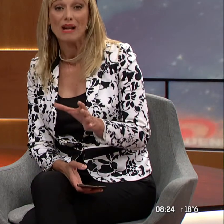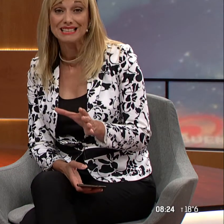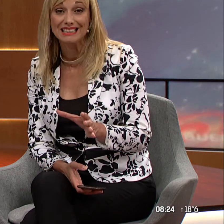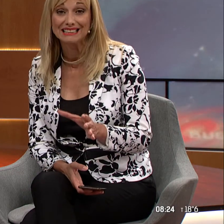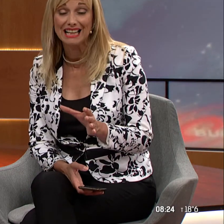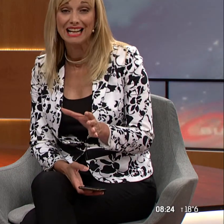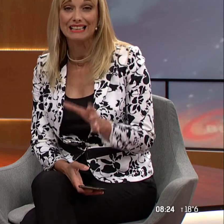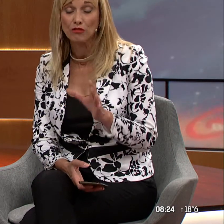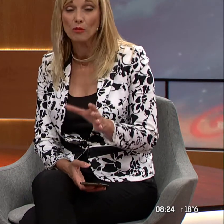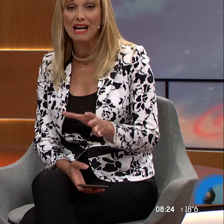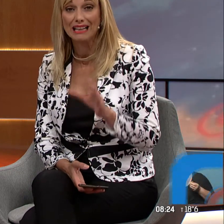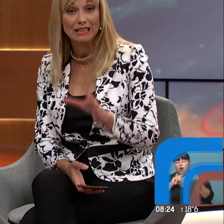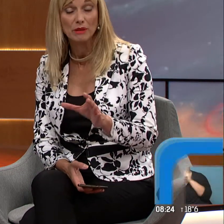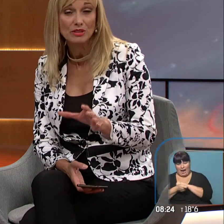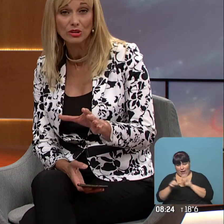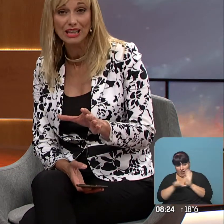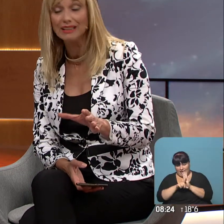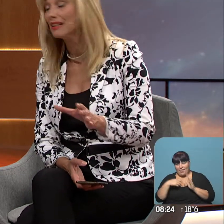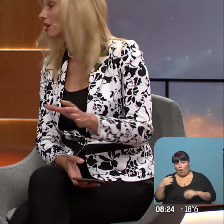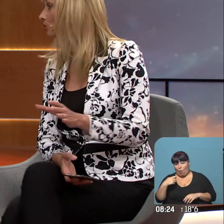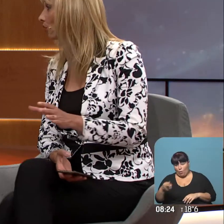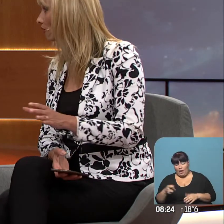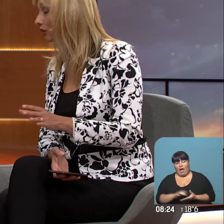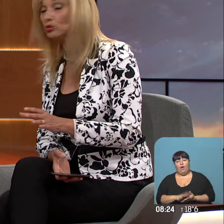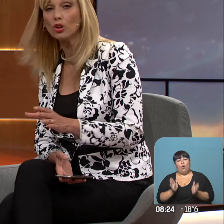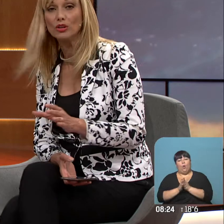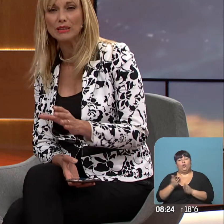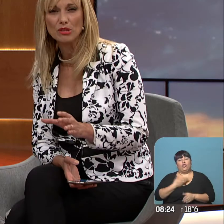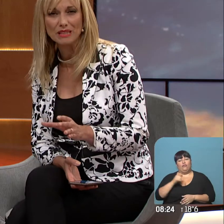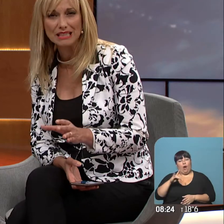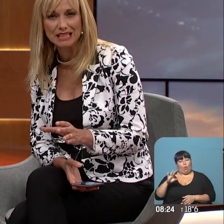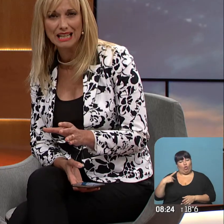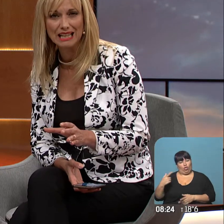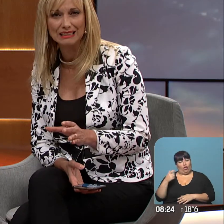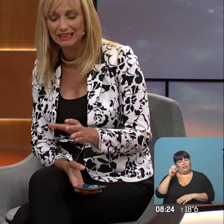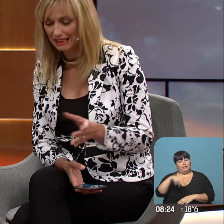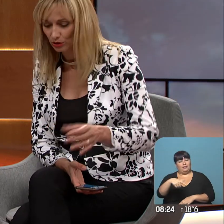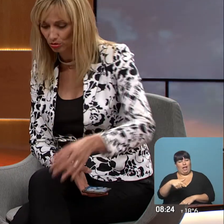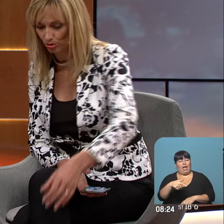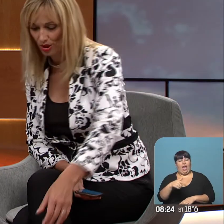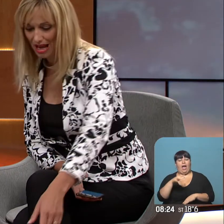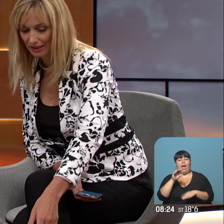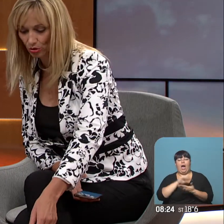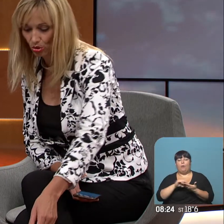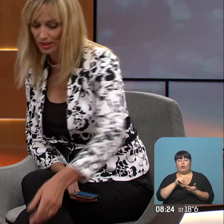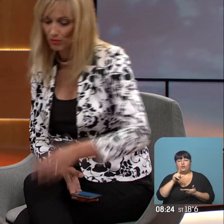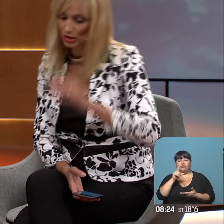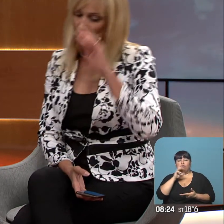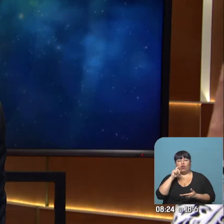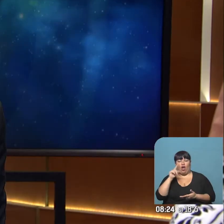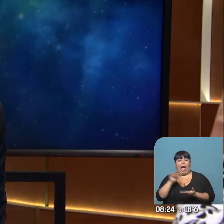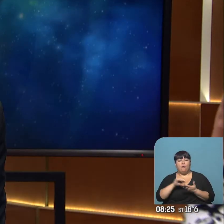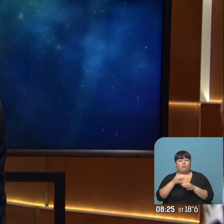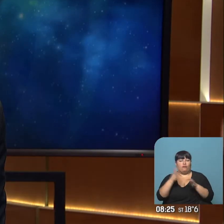entender un poco más esta reforma a la ley previsional. Junto con Facundo estamos en presencia del doctor Adrián Trocoli,